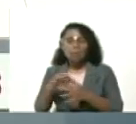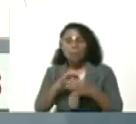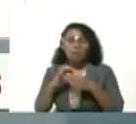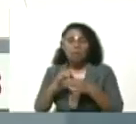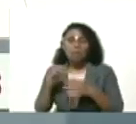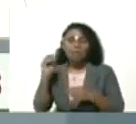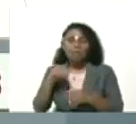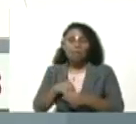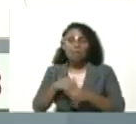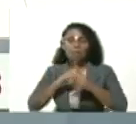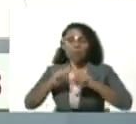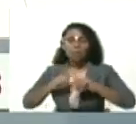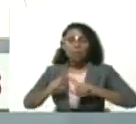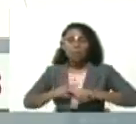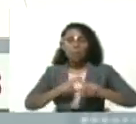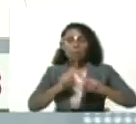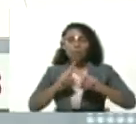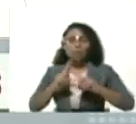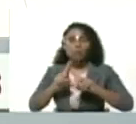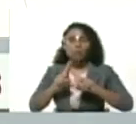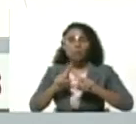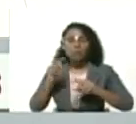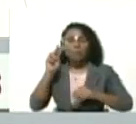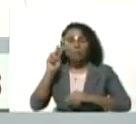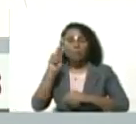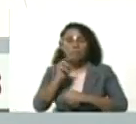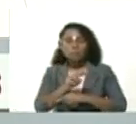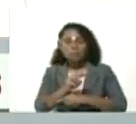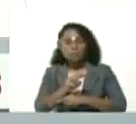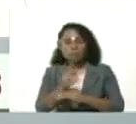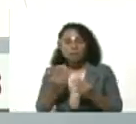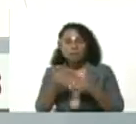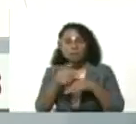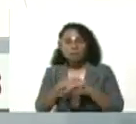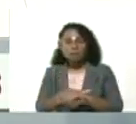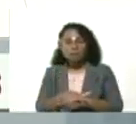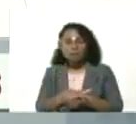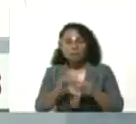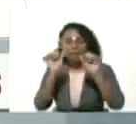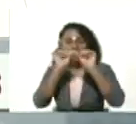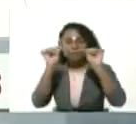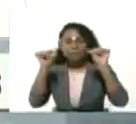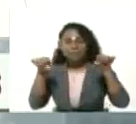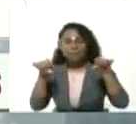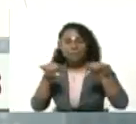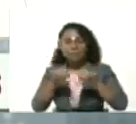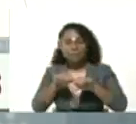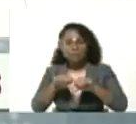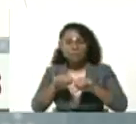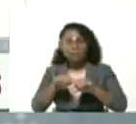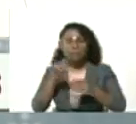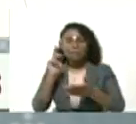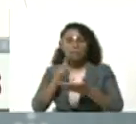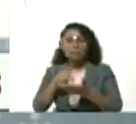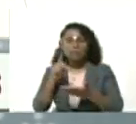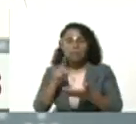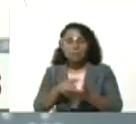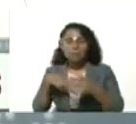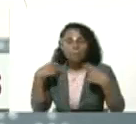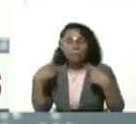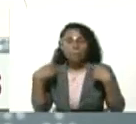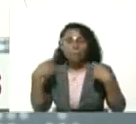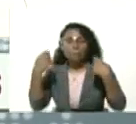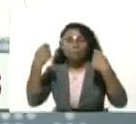la diversidad, la visión integral y sistémica, la participación